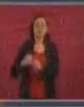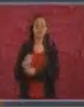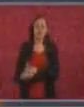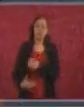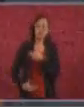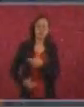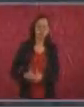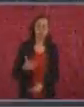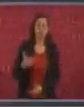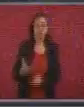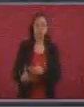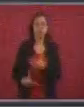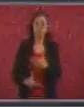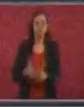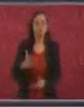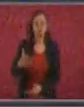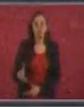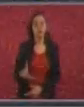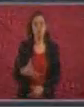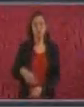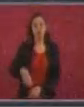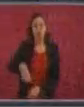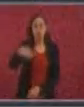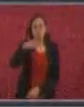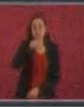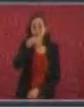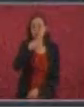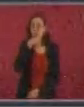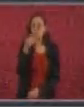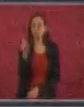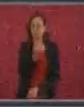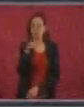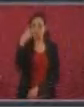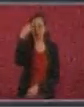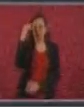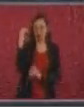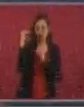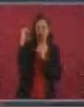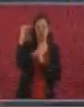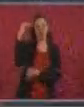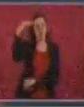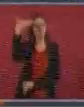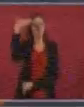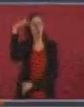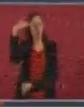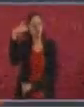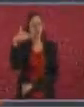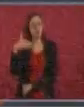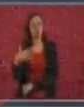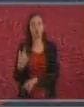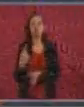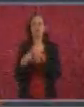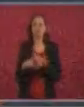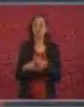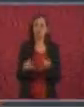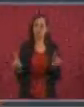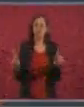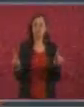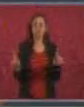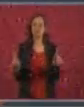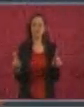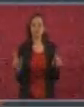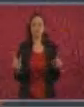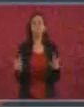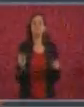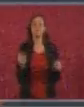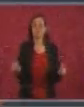meses a un acuerdo definitivo de quién, no elecciones, de quién va a terminar el sexenio.